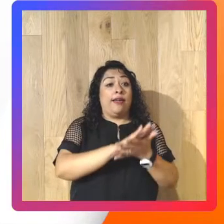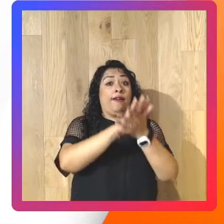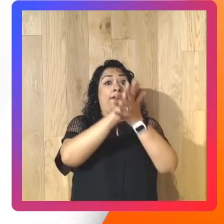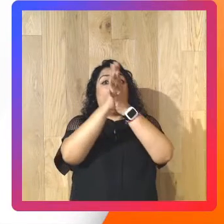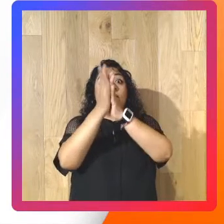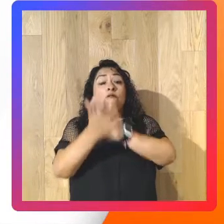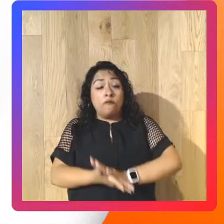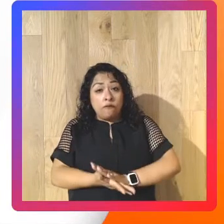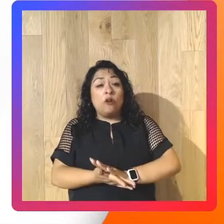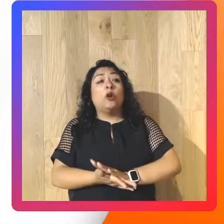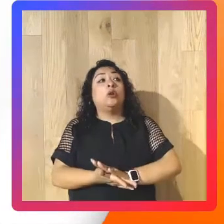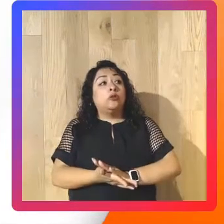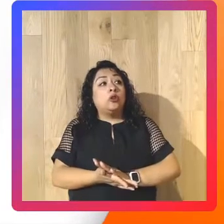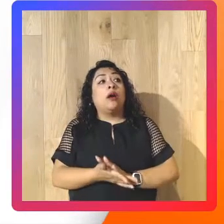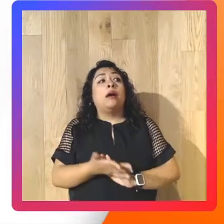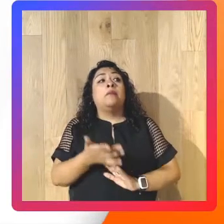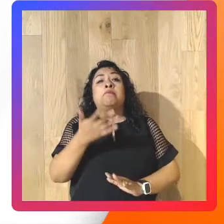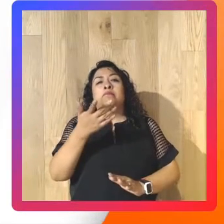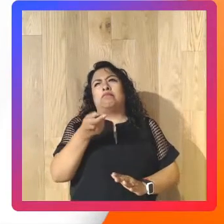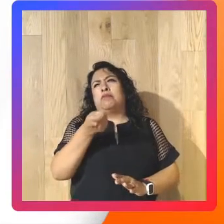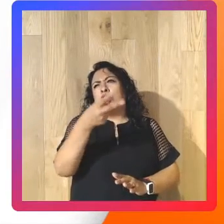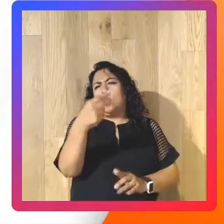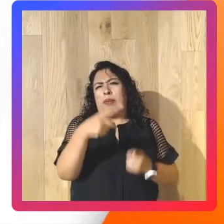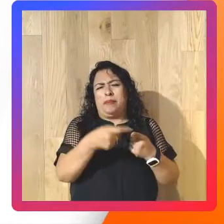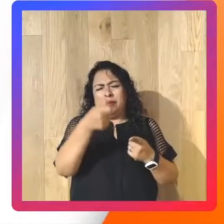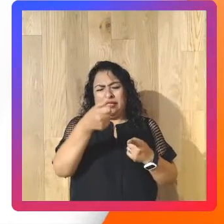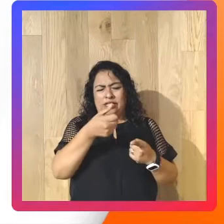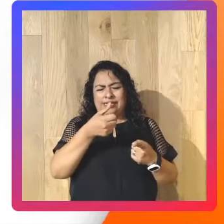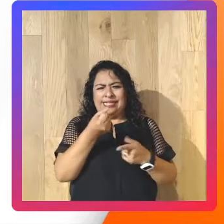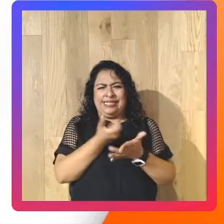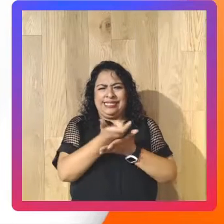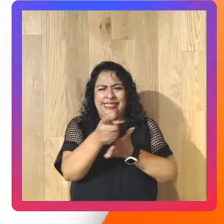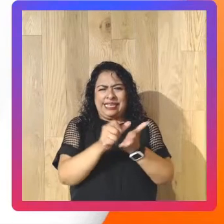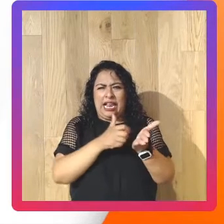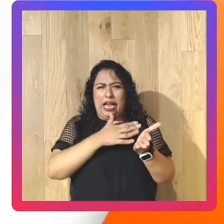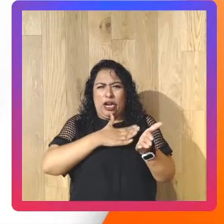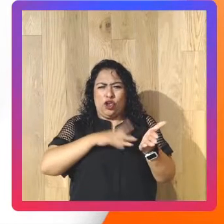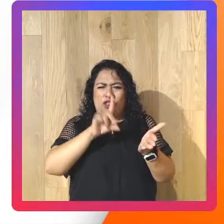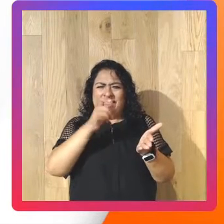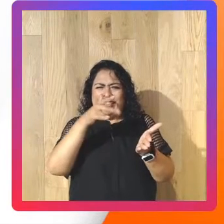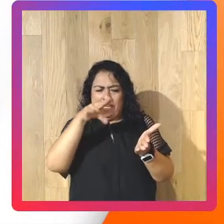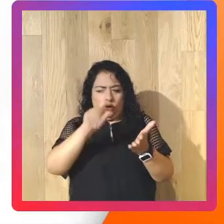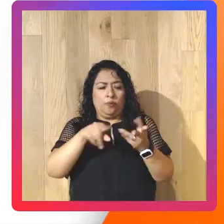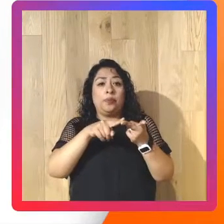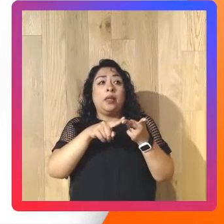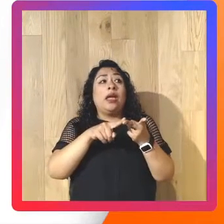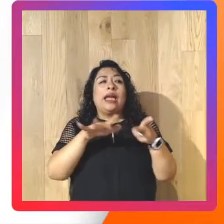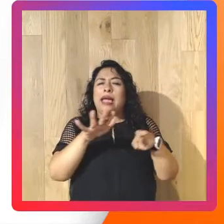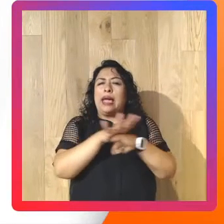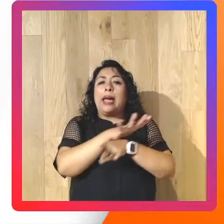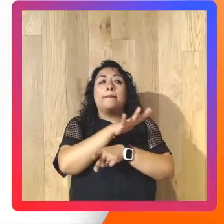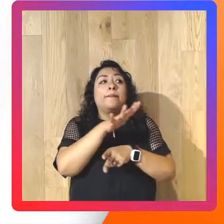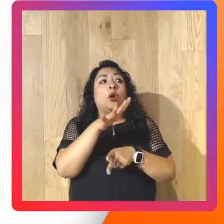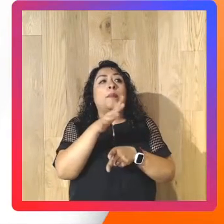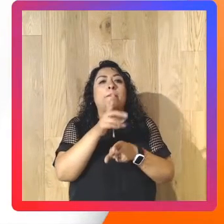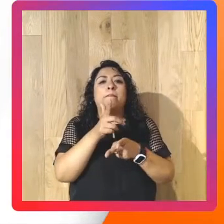nos ha llevado a llamarle primero salario digno, después migrar a lo que es